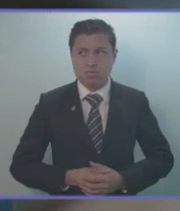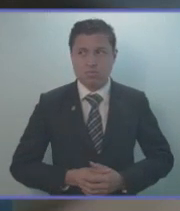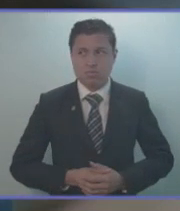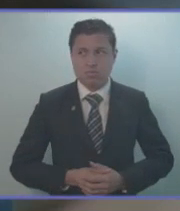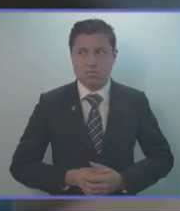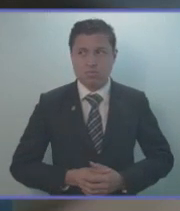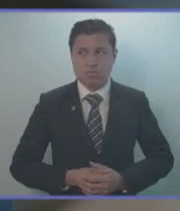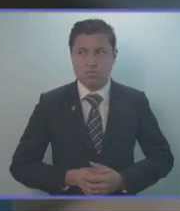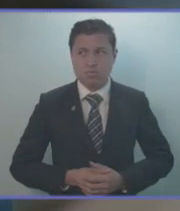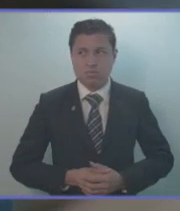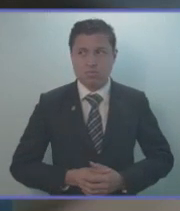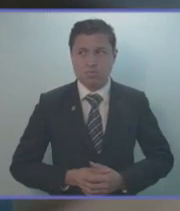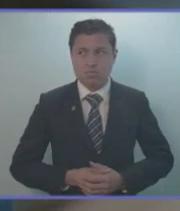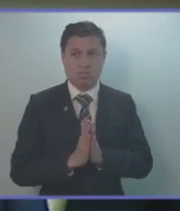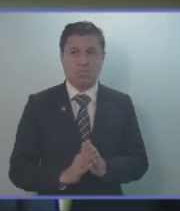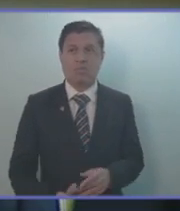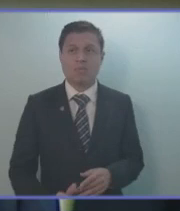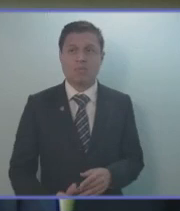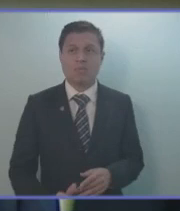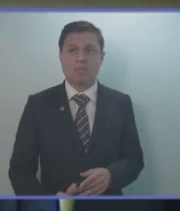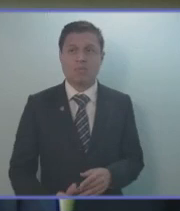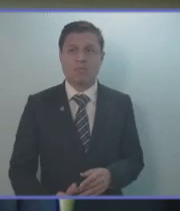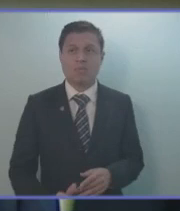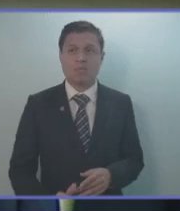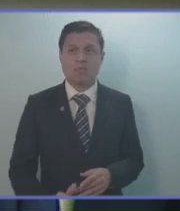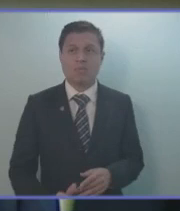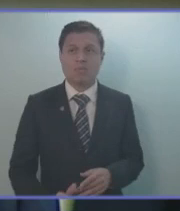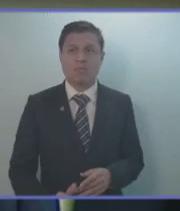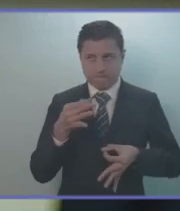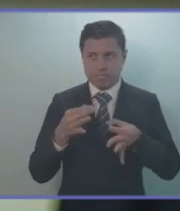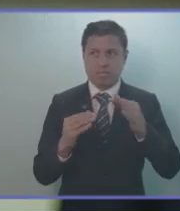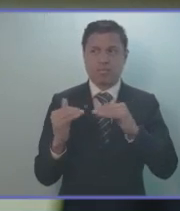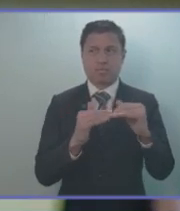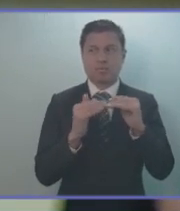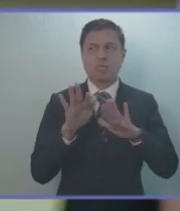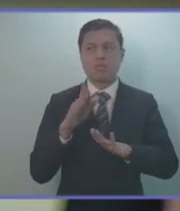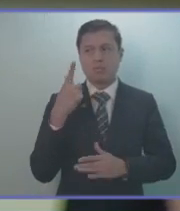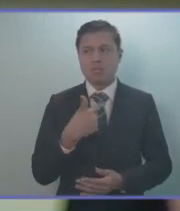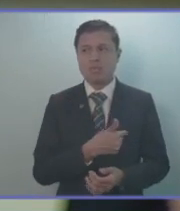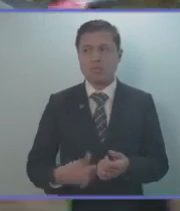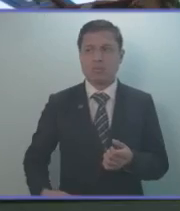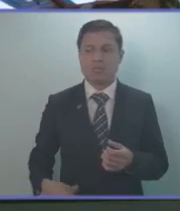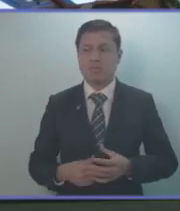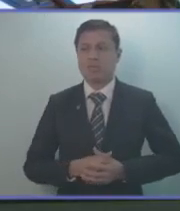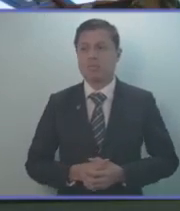es lo que pedimos, que se cumpla con la ley. Gracias, señor presidente.